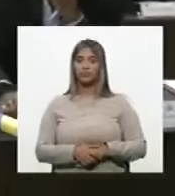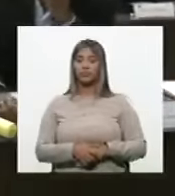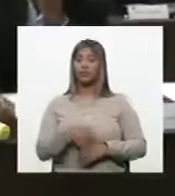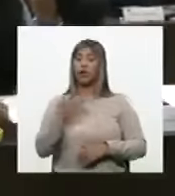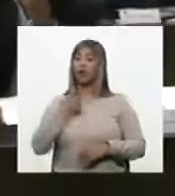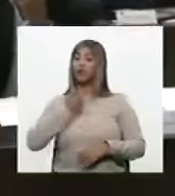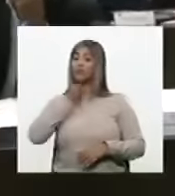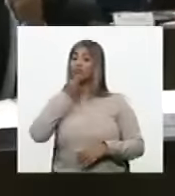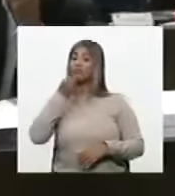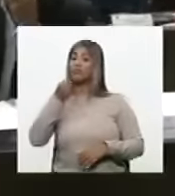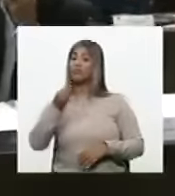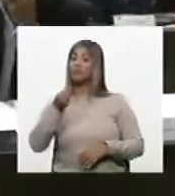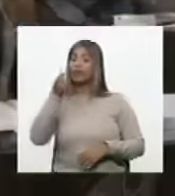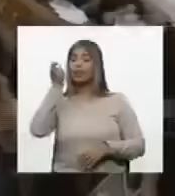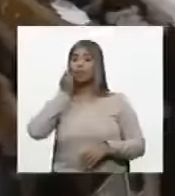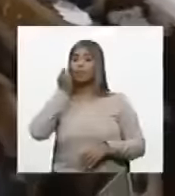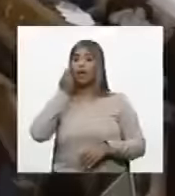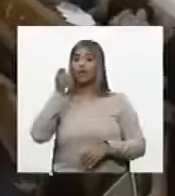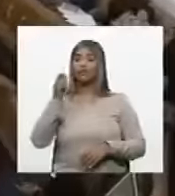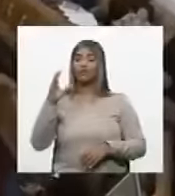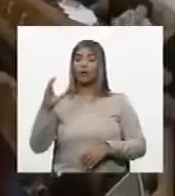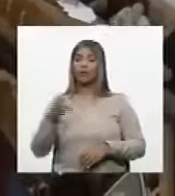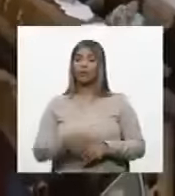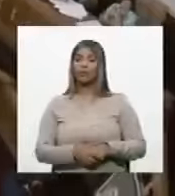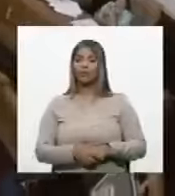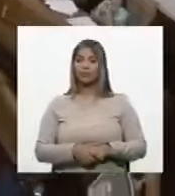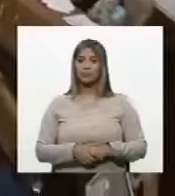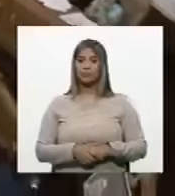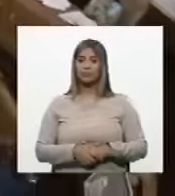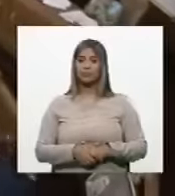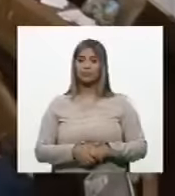Palabra al diputado Alfonso Campos.